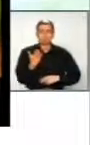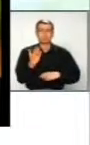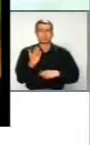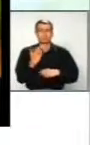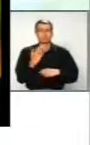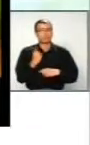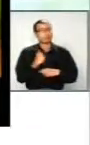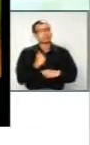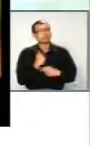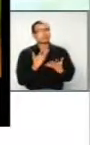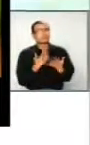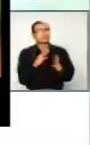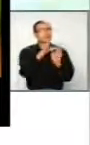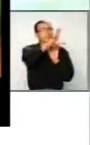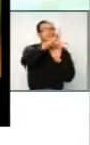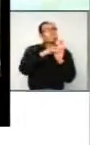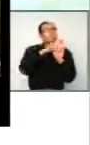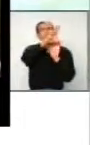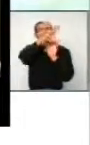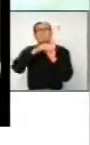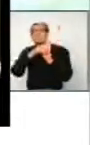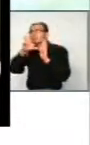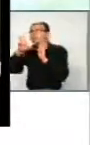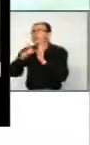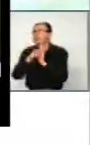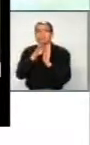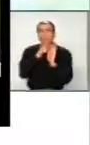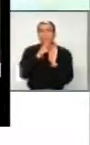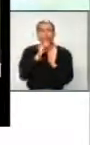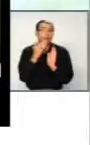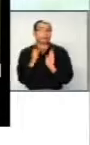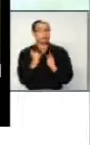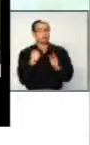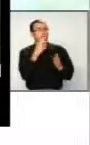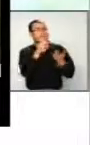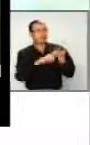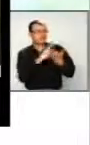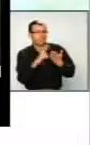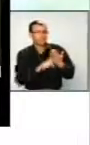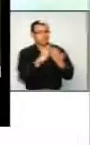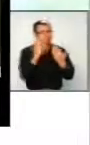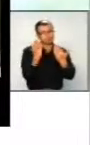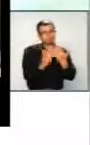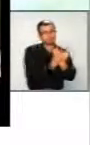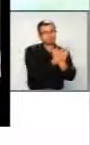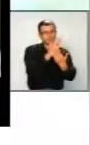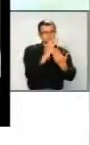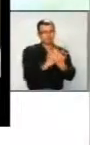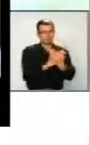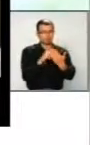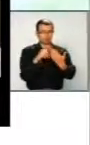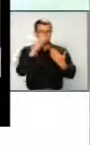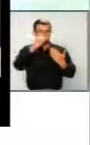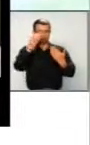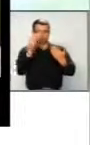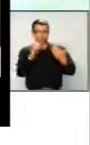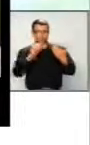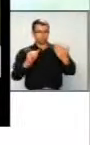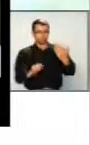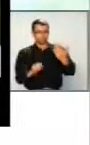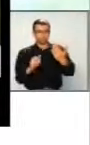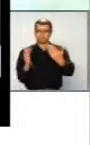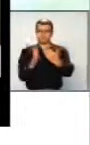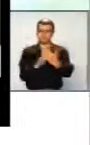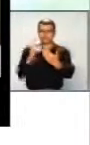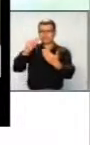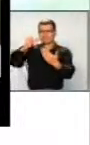figuras a quien imitar y a quien seguir. Y si yo abro una revista juvenil y veo puras niñas con unos cuerpos espectaculares, si yo prendo